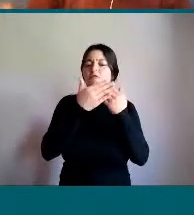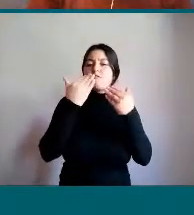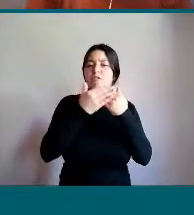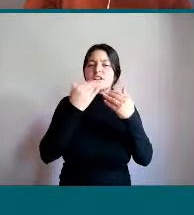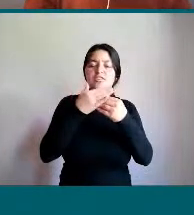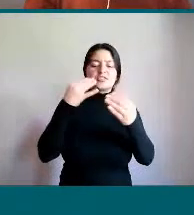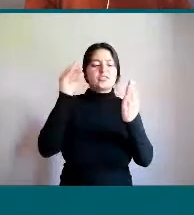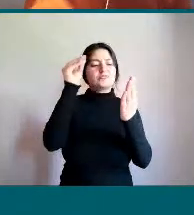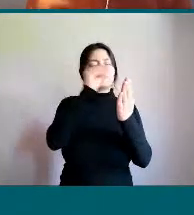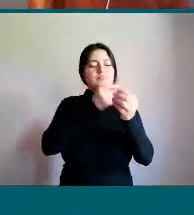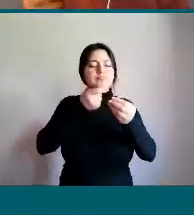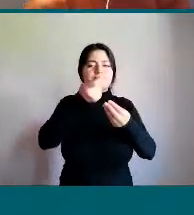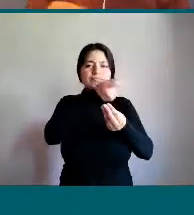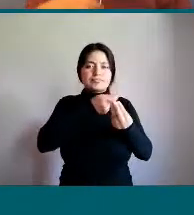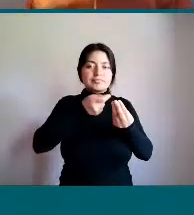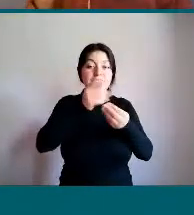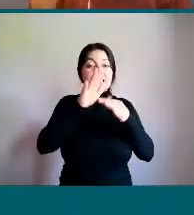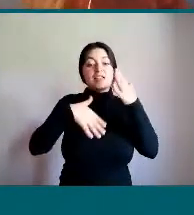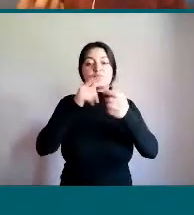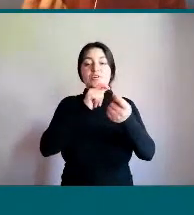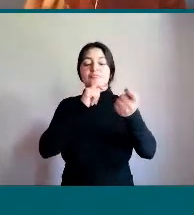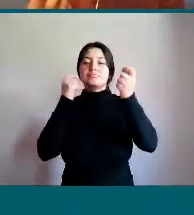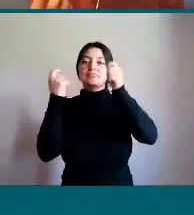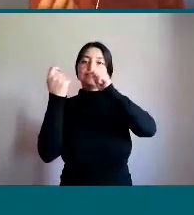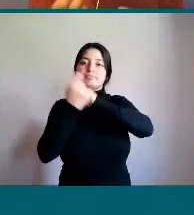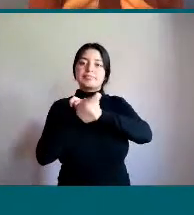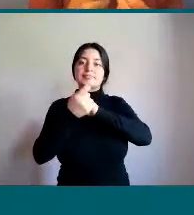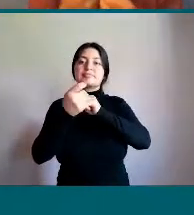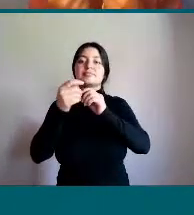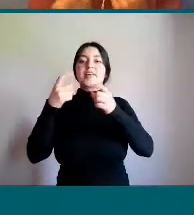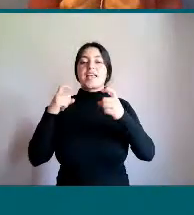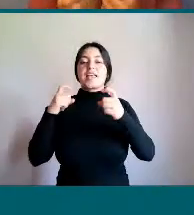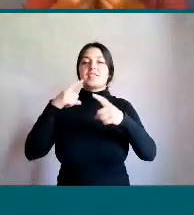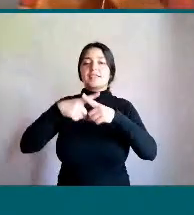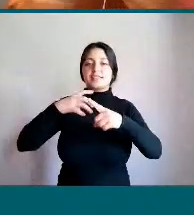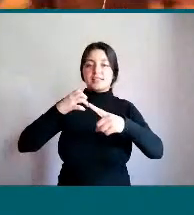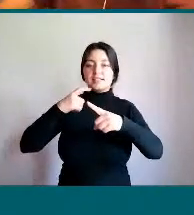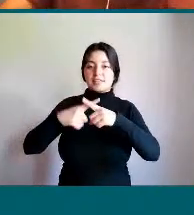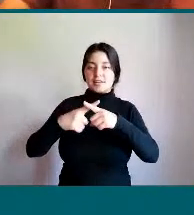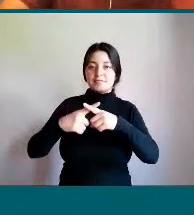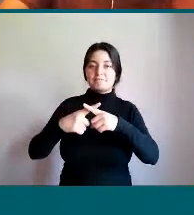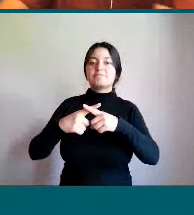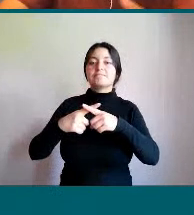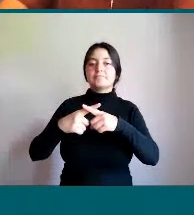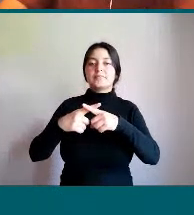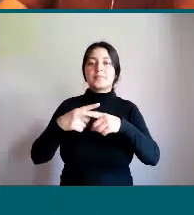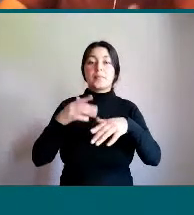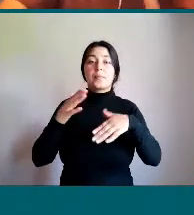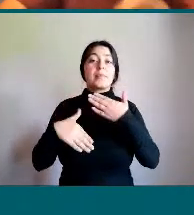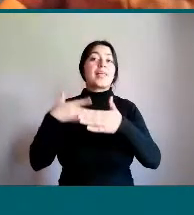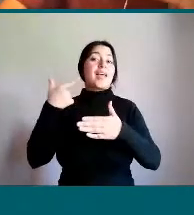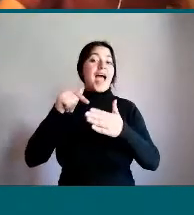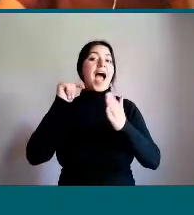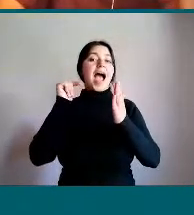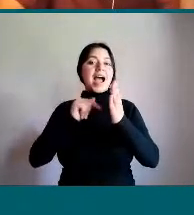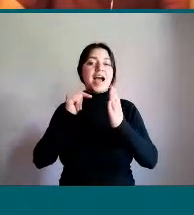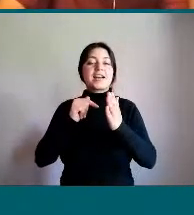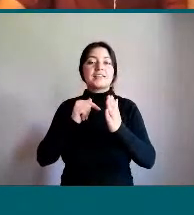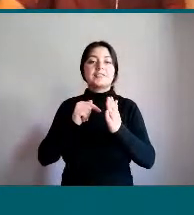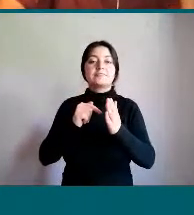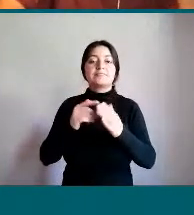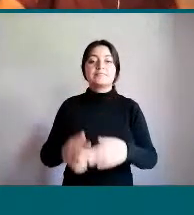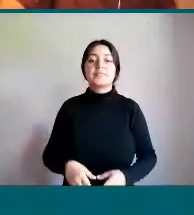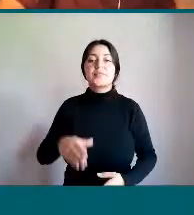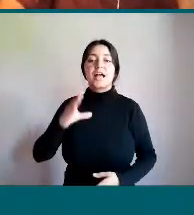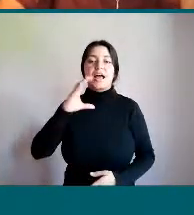a una hoja de Excel. Y esa hoja de Excel yo puedo introducir un montón de datos para tomar esta información más de carácter cualitativo. Y